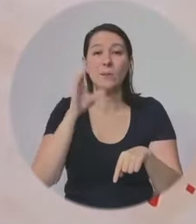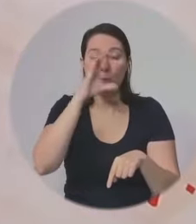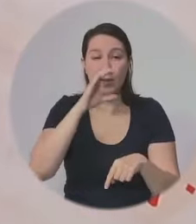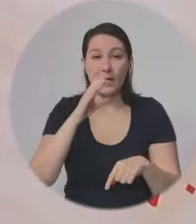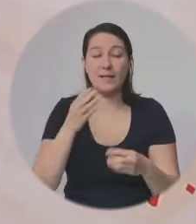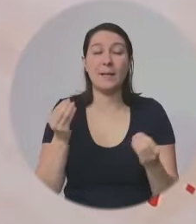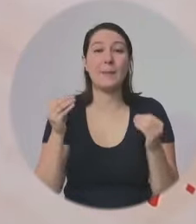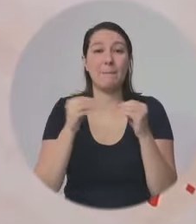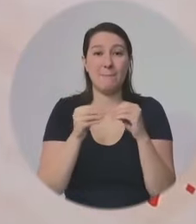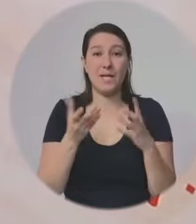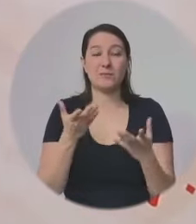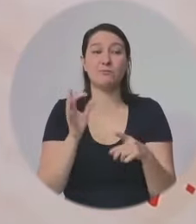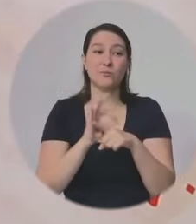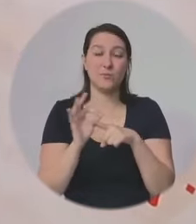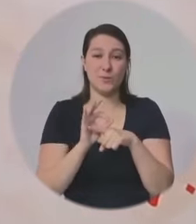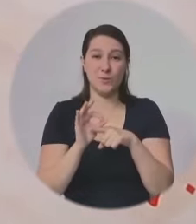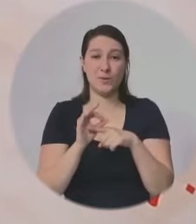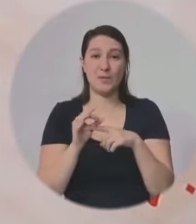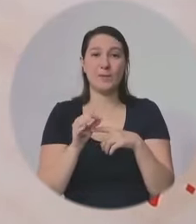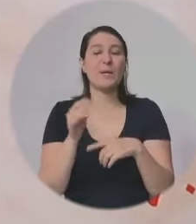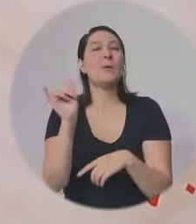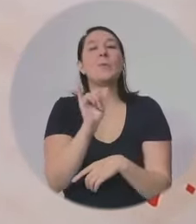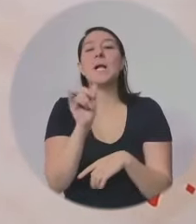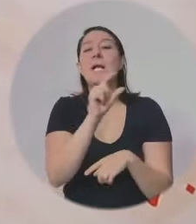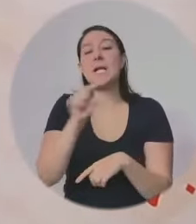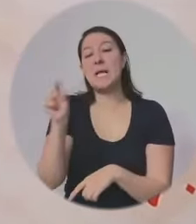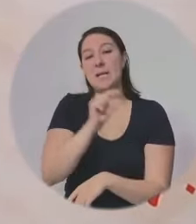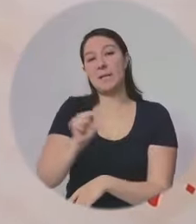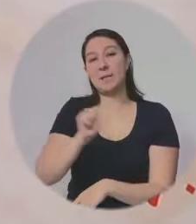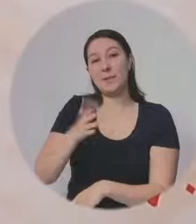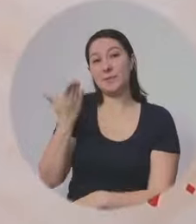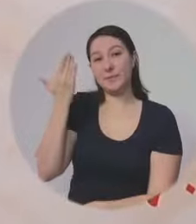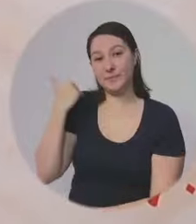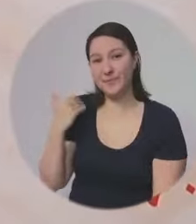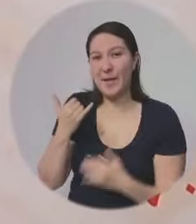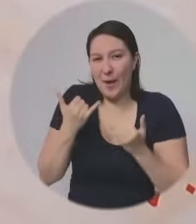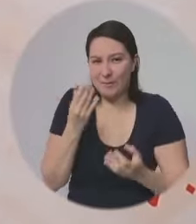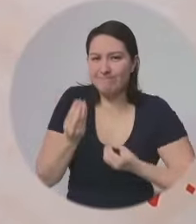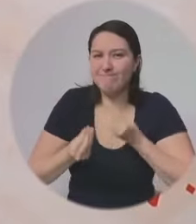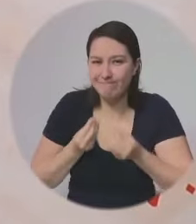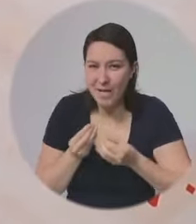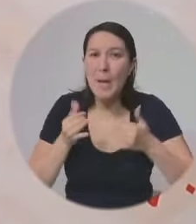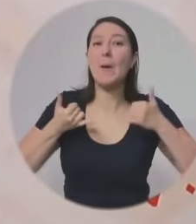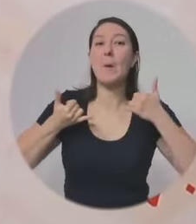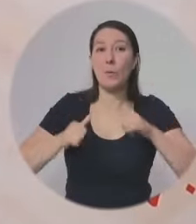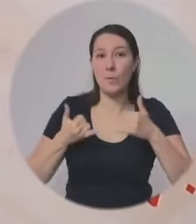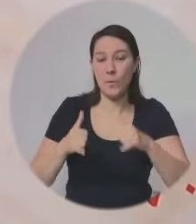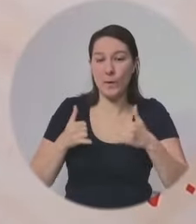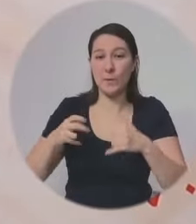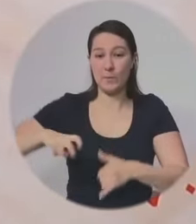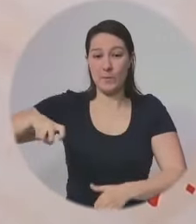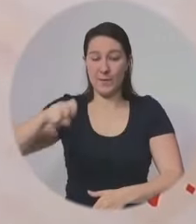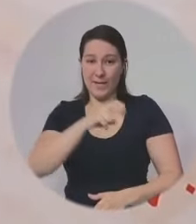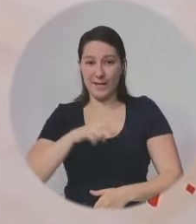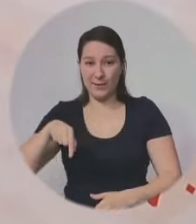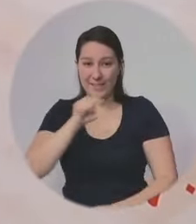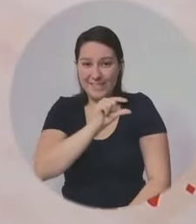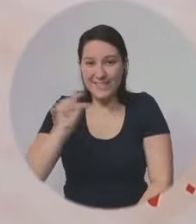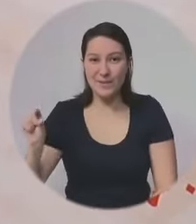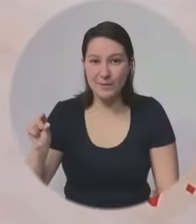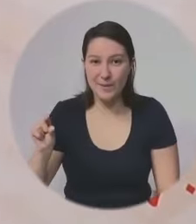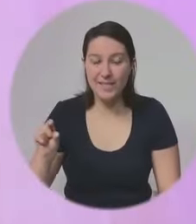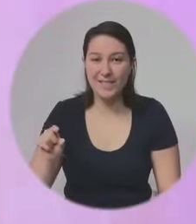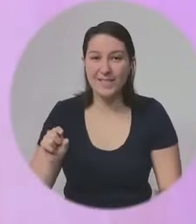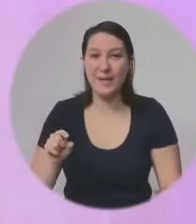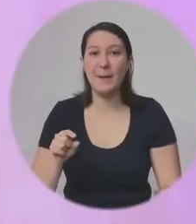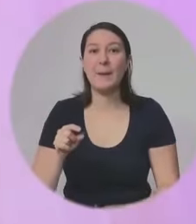como todas las semanas luego de hablar del tema vamos con el el juego viajero de esta semana que como ustedes saben vi